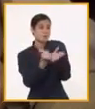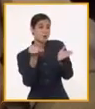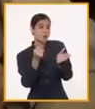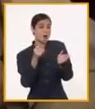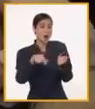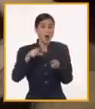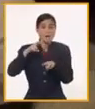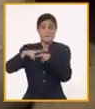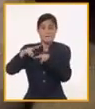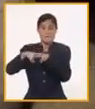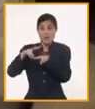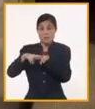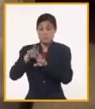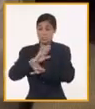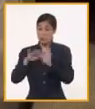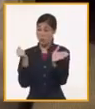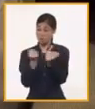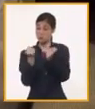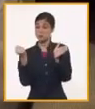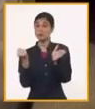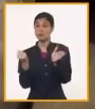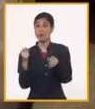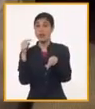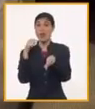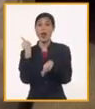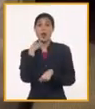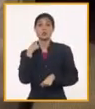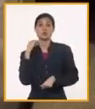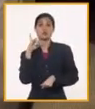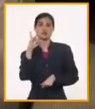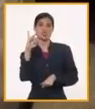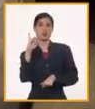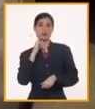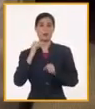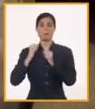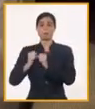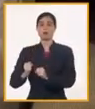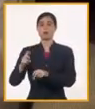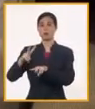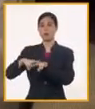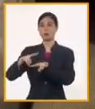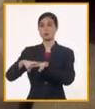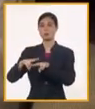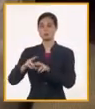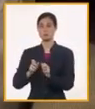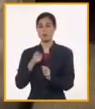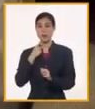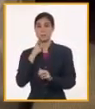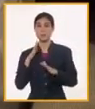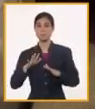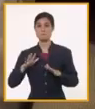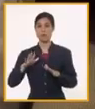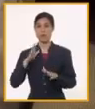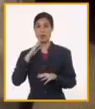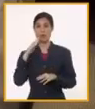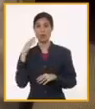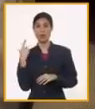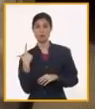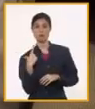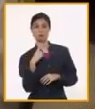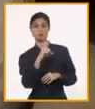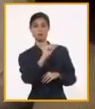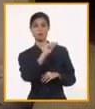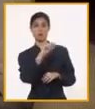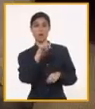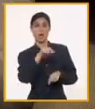Habana, que se metían 7 años aquí en La Habana, la mayoría no cogía otra vez para el pueblo donde ellos